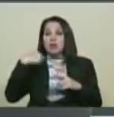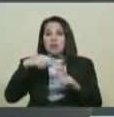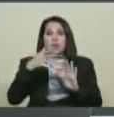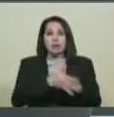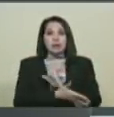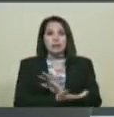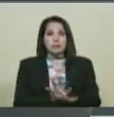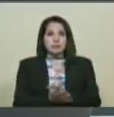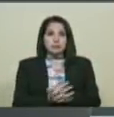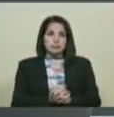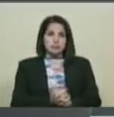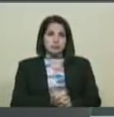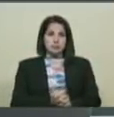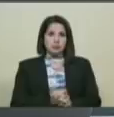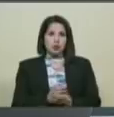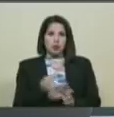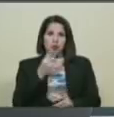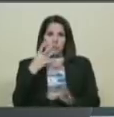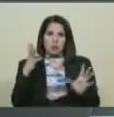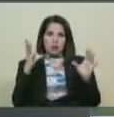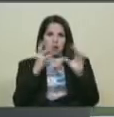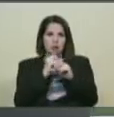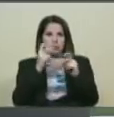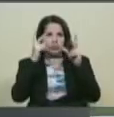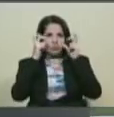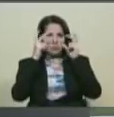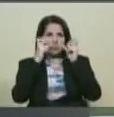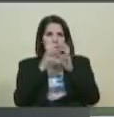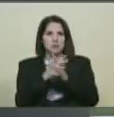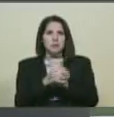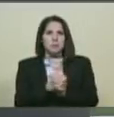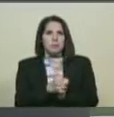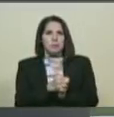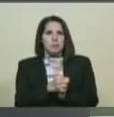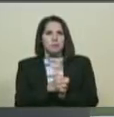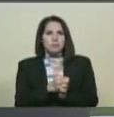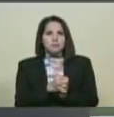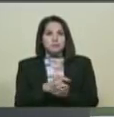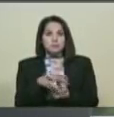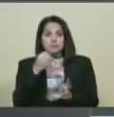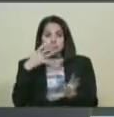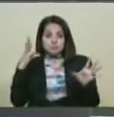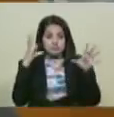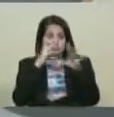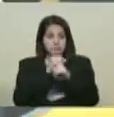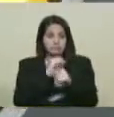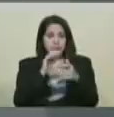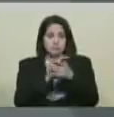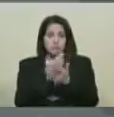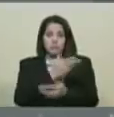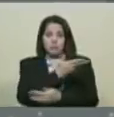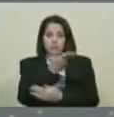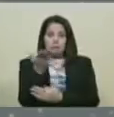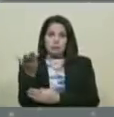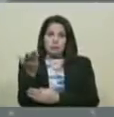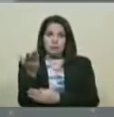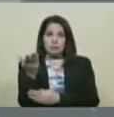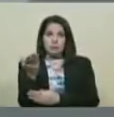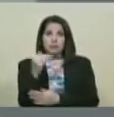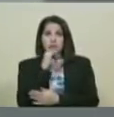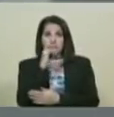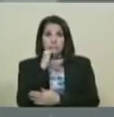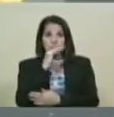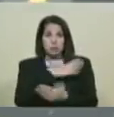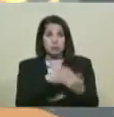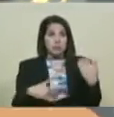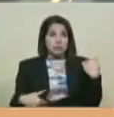día de ayer. Adelante, ministro, buenas noches, lo escuchamos. Buenas noches, camaradas, compatriotas, venezolanos, todos. Bueno, cumpliendo las instrucciones de